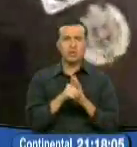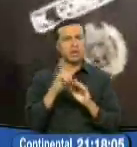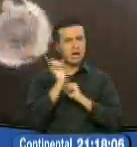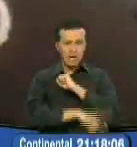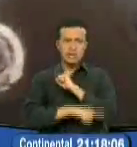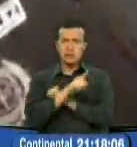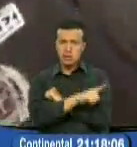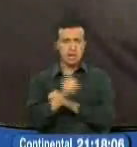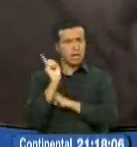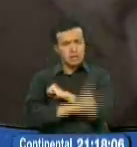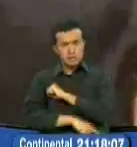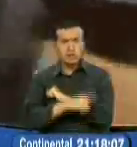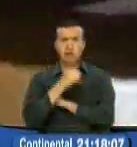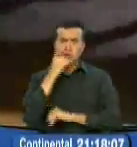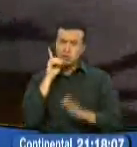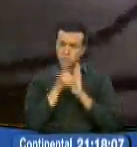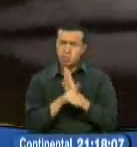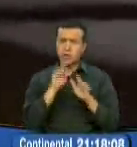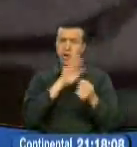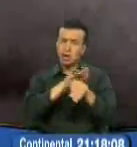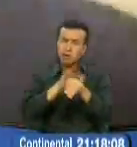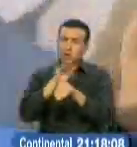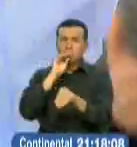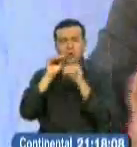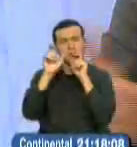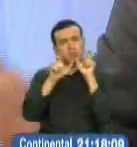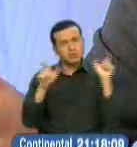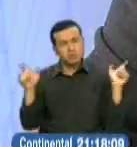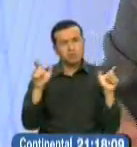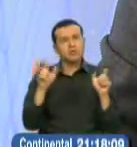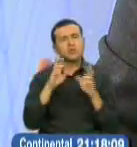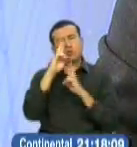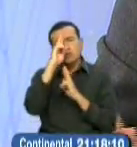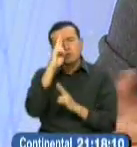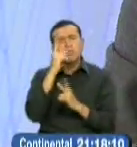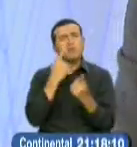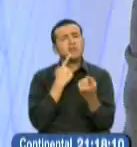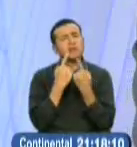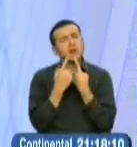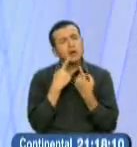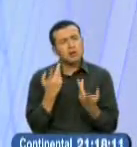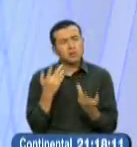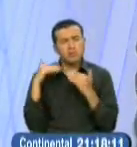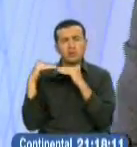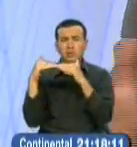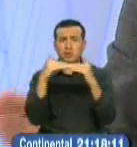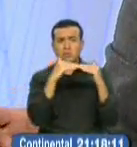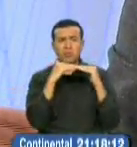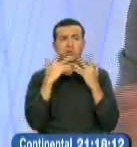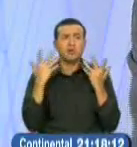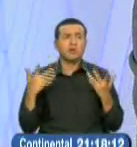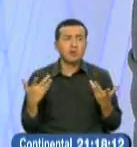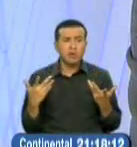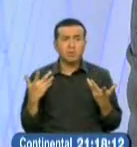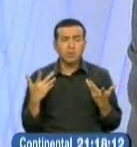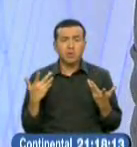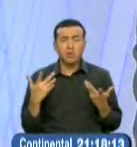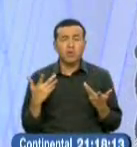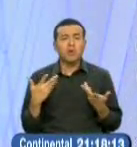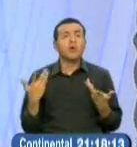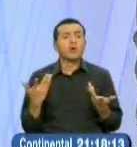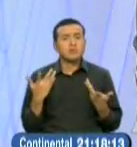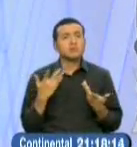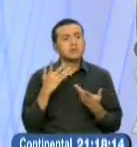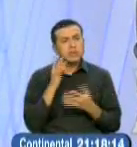responsabilizarse sobre sus actos, ¿no? Pero hacemos ese llamado también, Sofía, cordial, respetuoso, de diálogo. Yo creo que la democracia no condiciona nunca el diálogo, pero